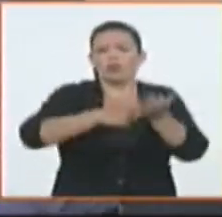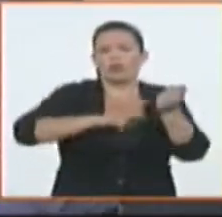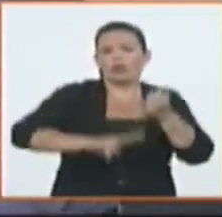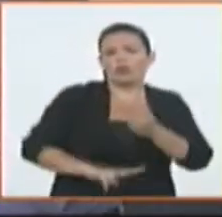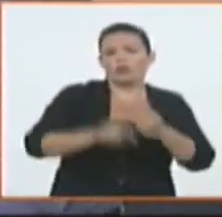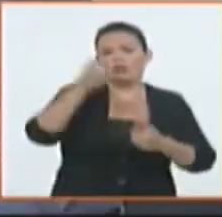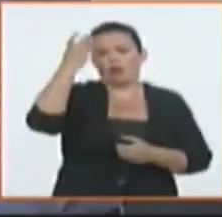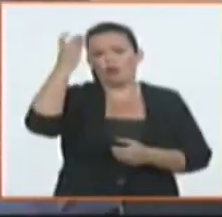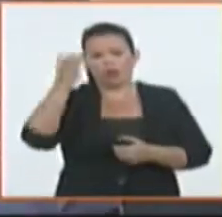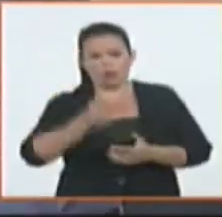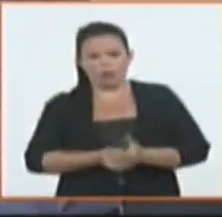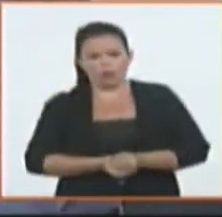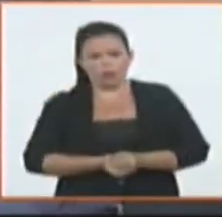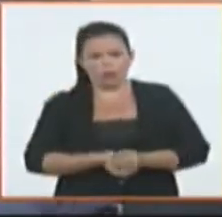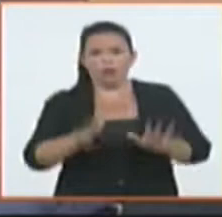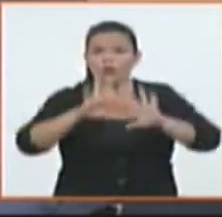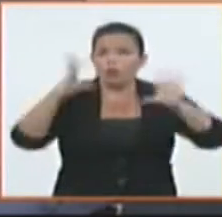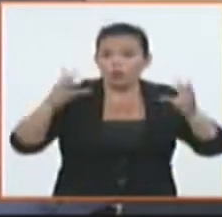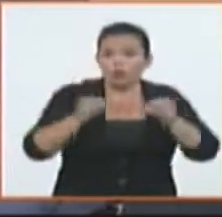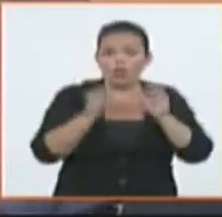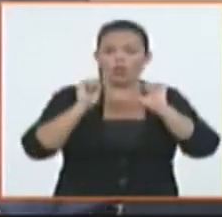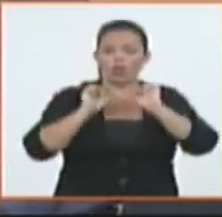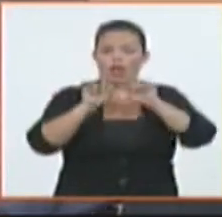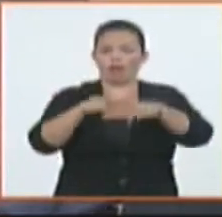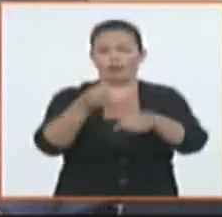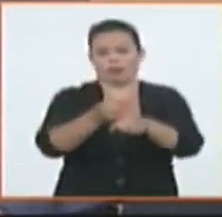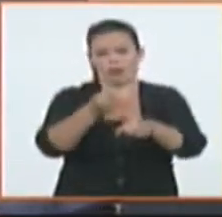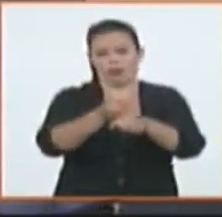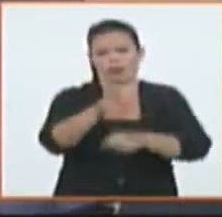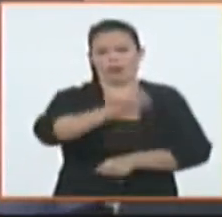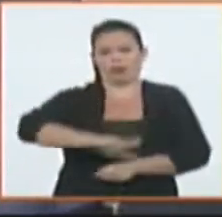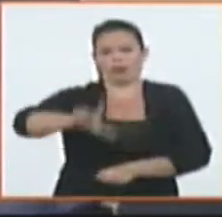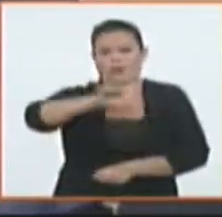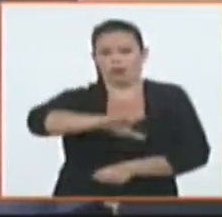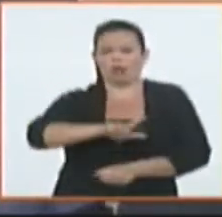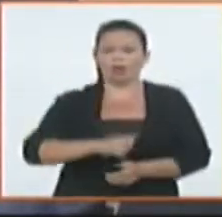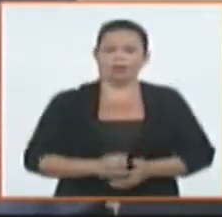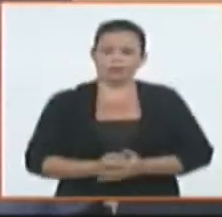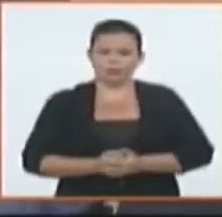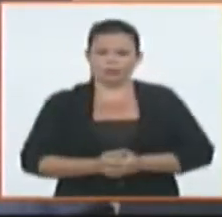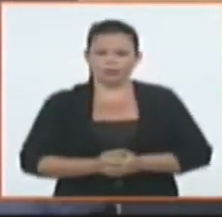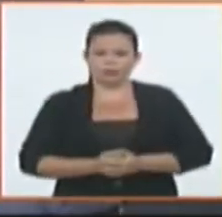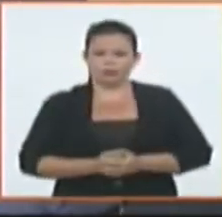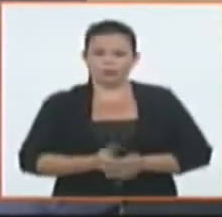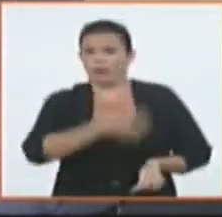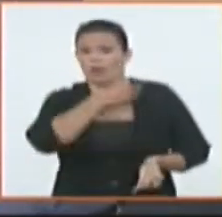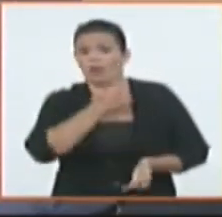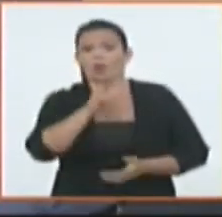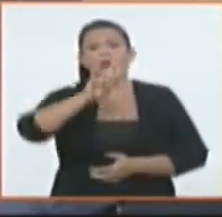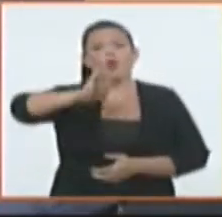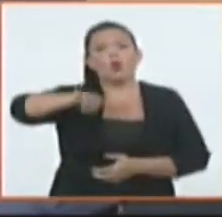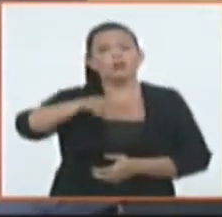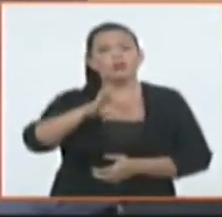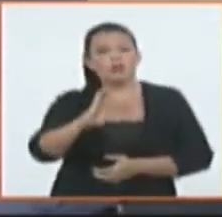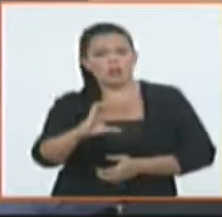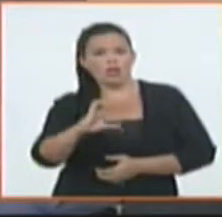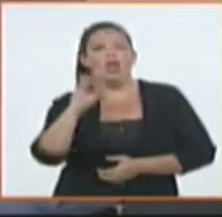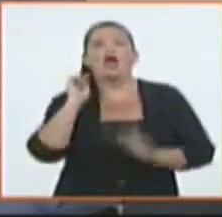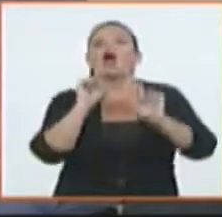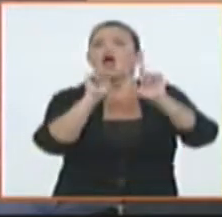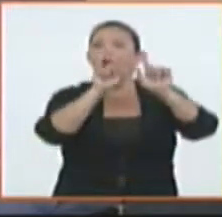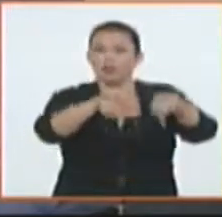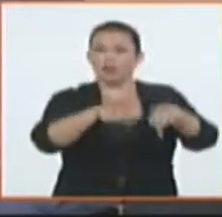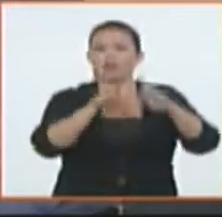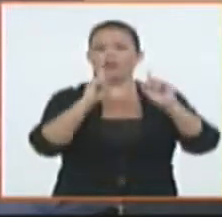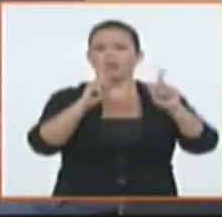sociales. Lo iniciamos nosotros, pero miren, ya la Unión de Jóvenes Comunistas está reuniéndose con sectores sociales,